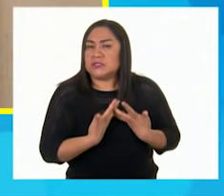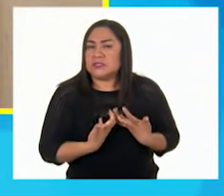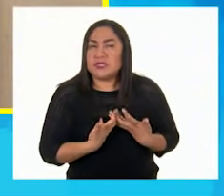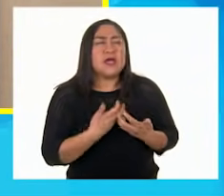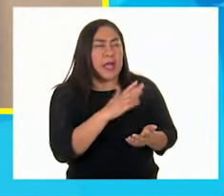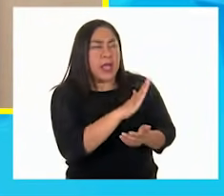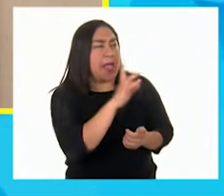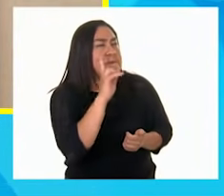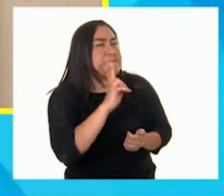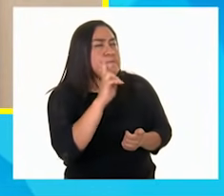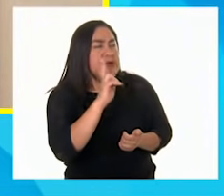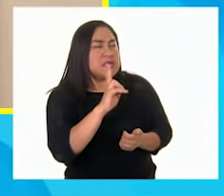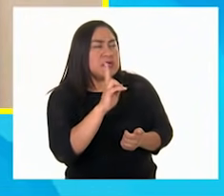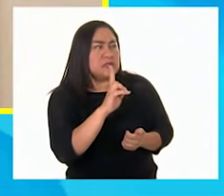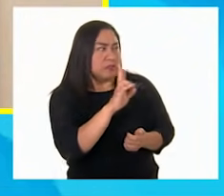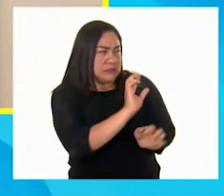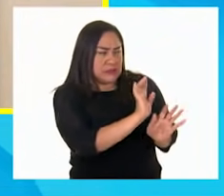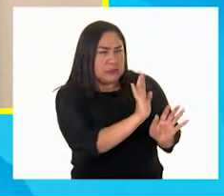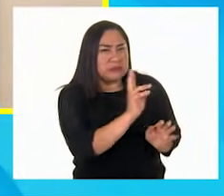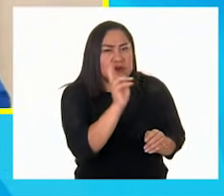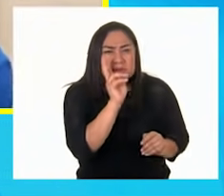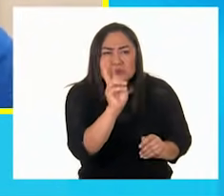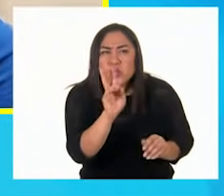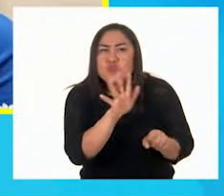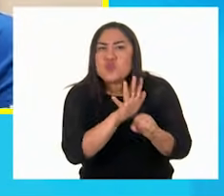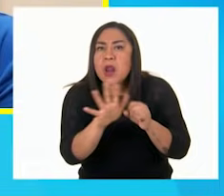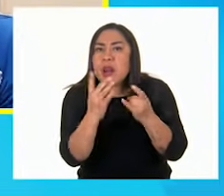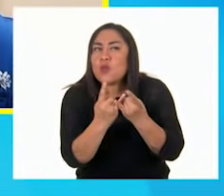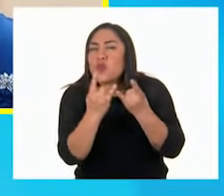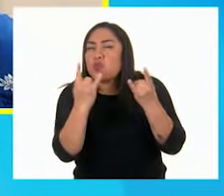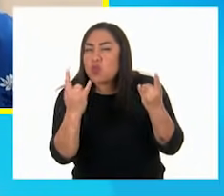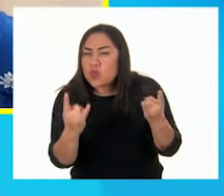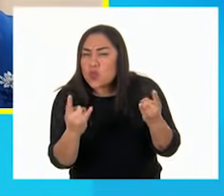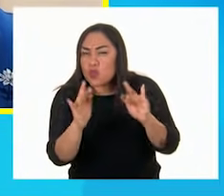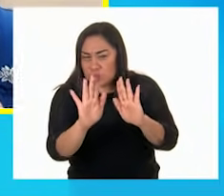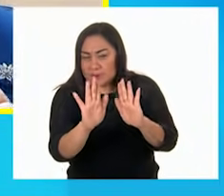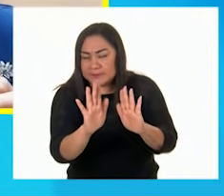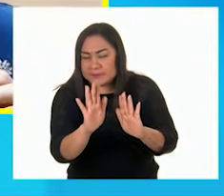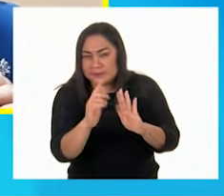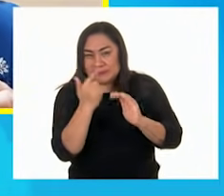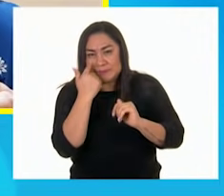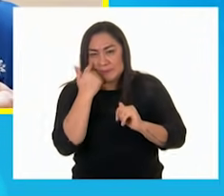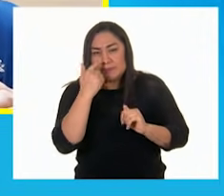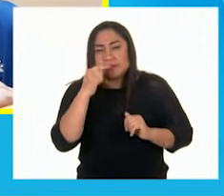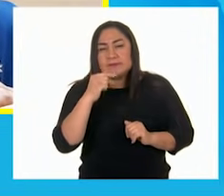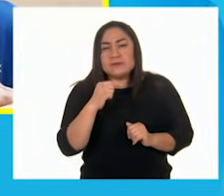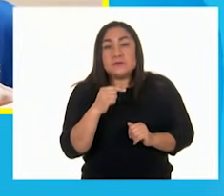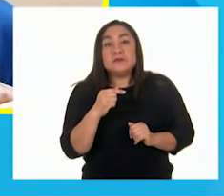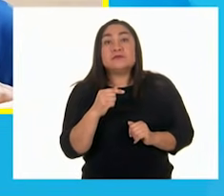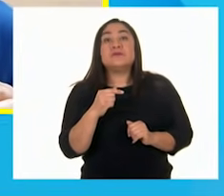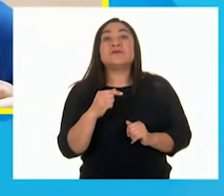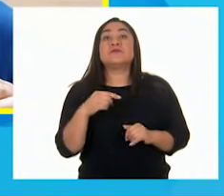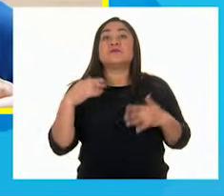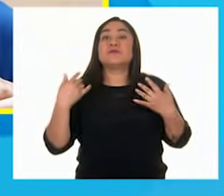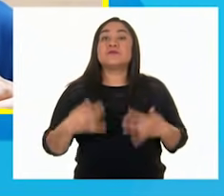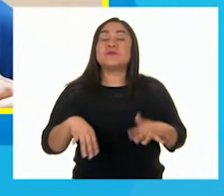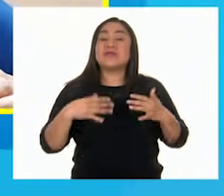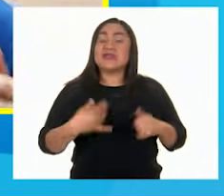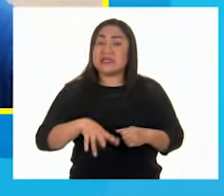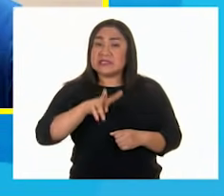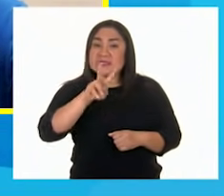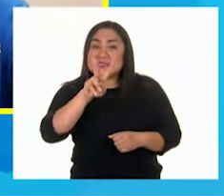déjame ver. Vamos a ver, pues, qué cuento toca hoy. Toca... ¡Sí es cierto!